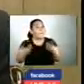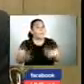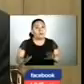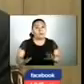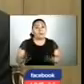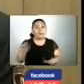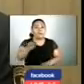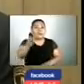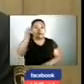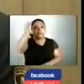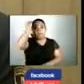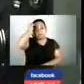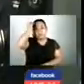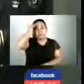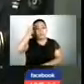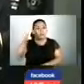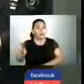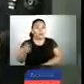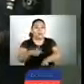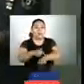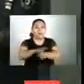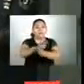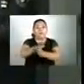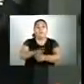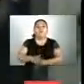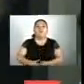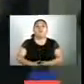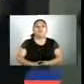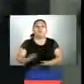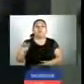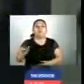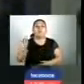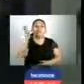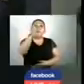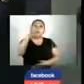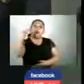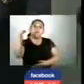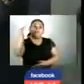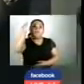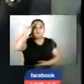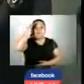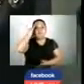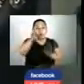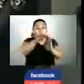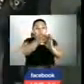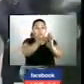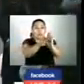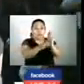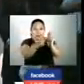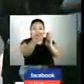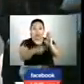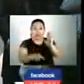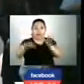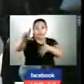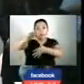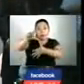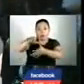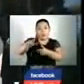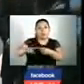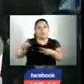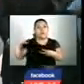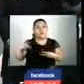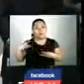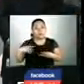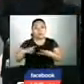De esta manera, el país se suma a los pocos en Latinoamérica, pues solo Chile, Argentina